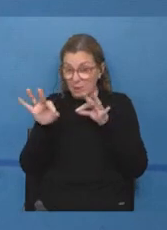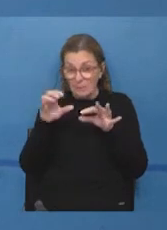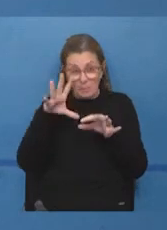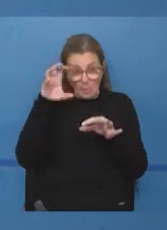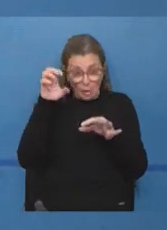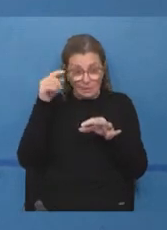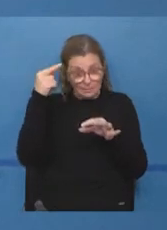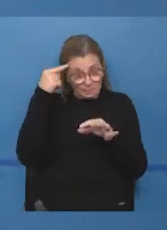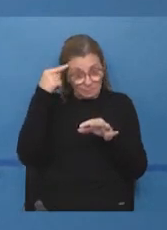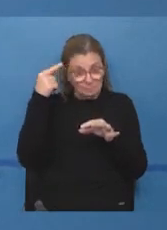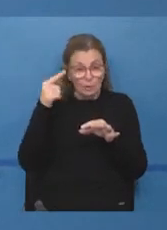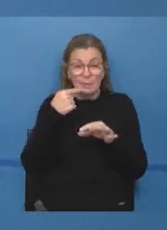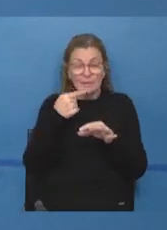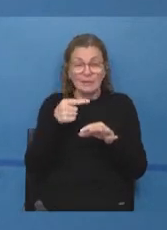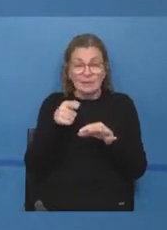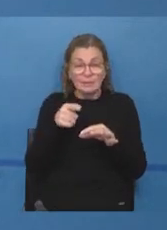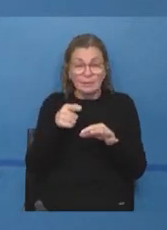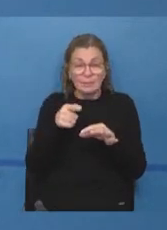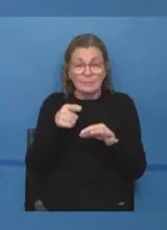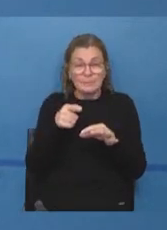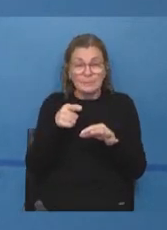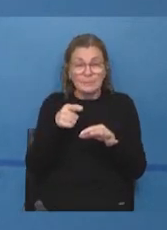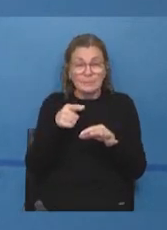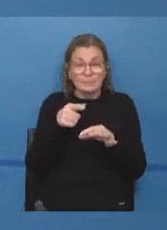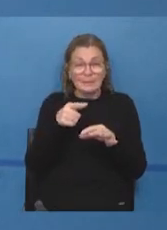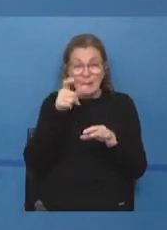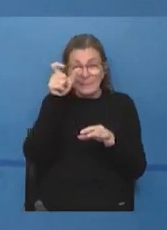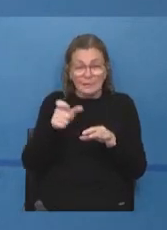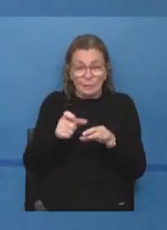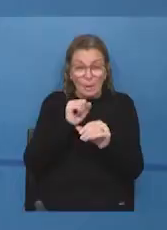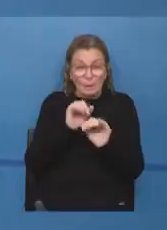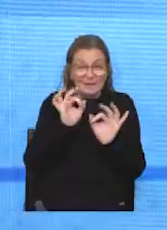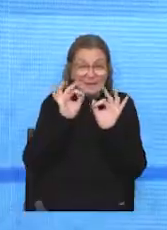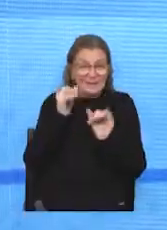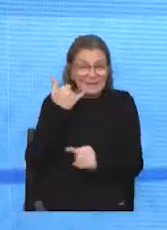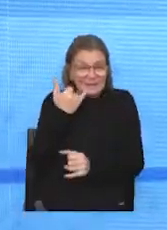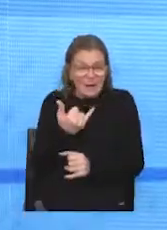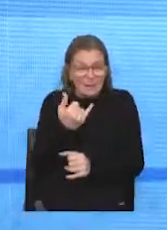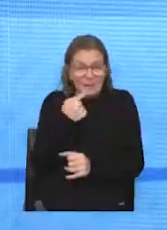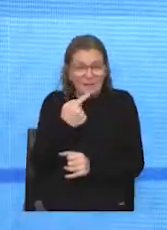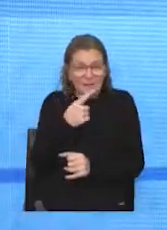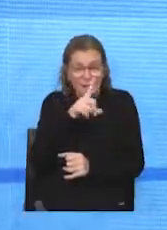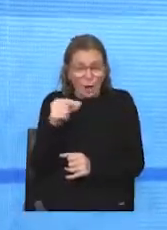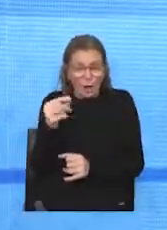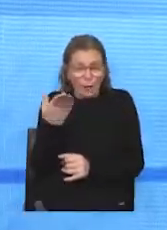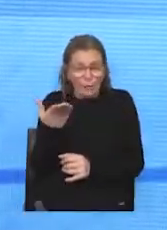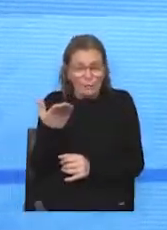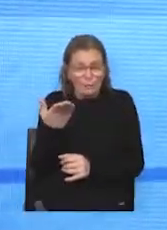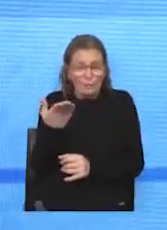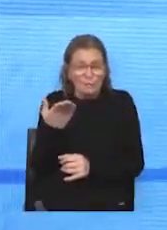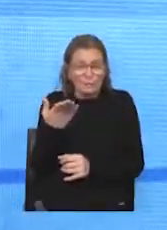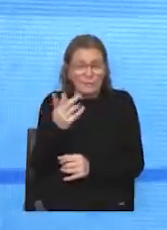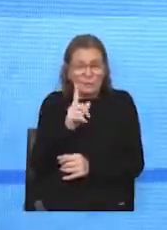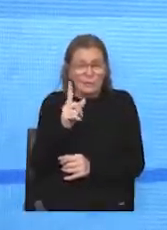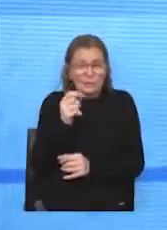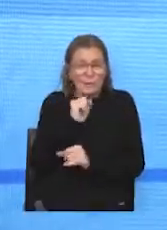memorable como decía esto sucede le pasa a la gente que por algo llaman y que se acordaron del logo y llamaron entonces un logo